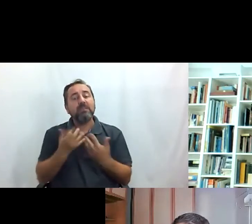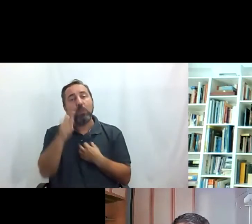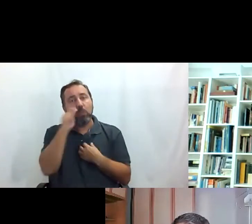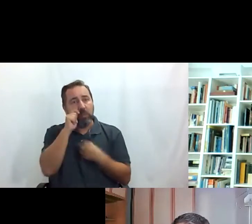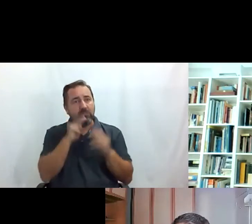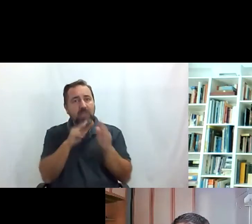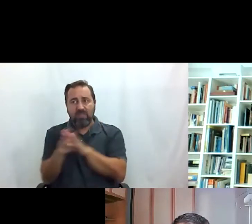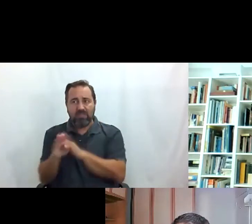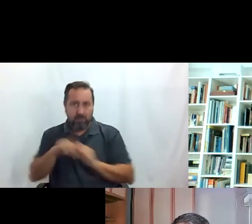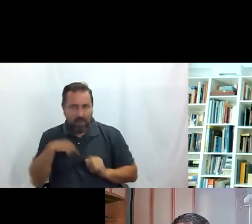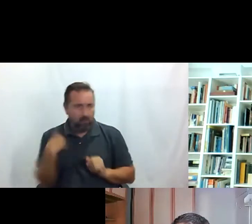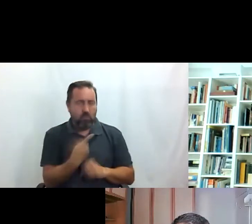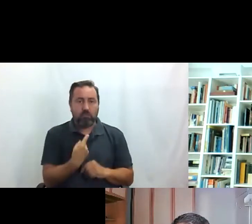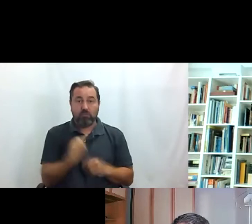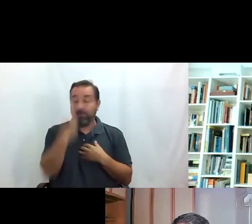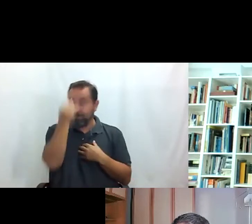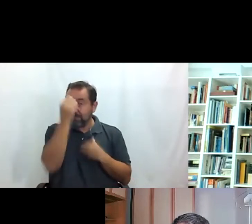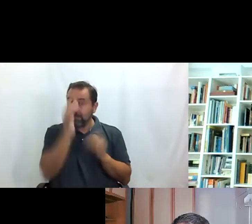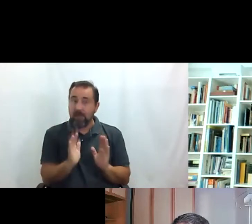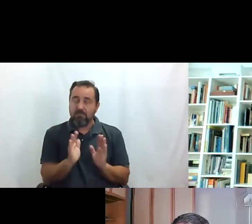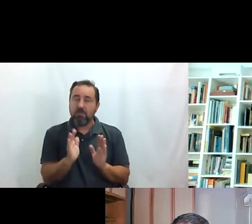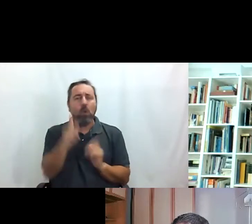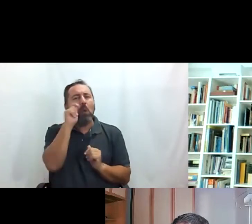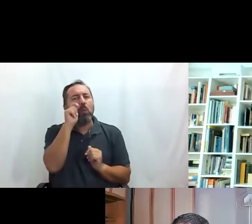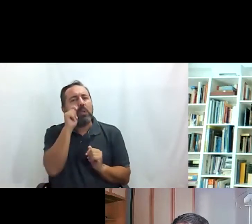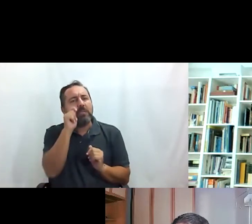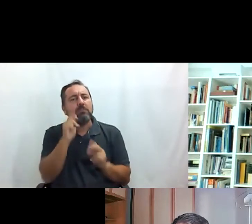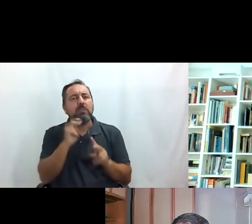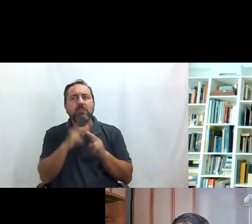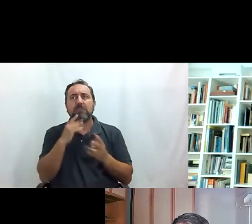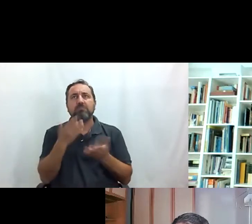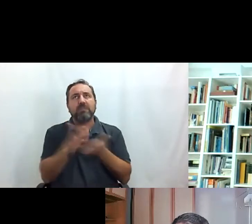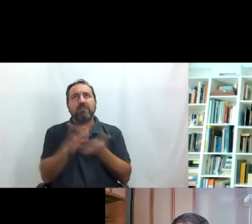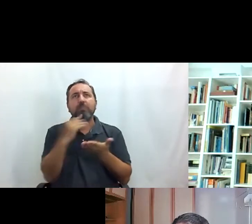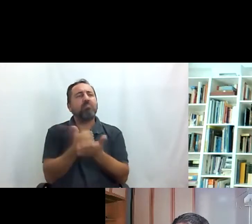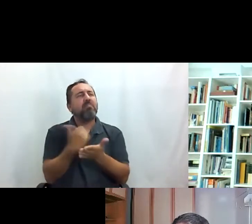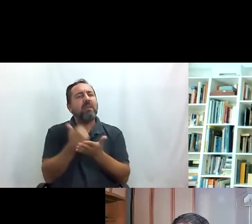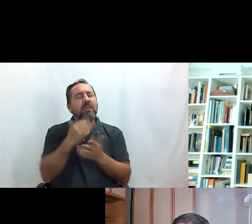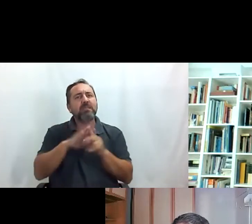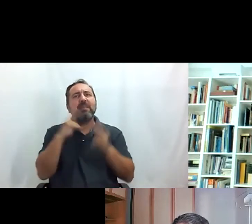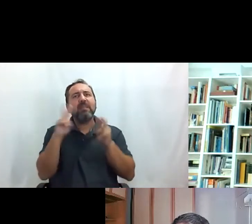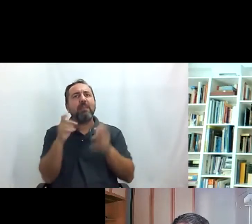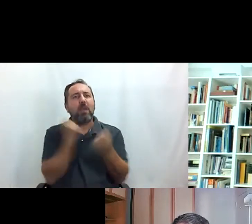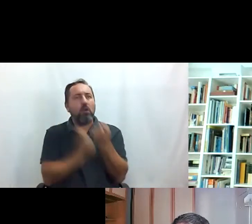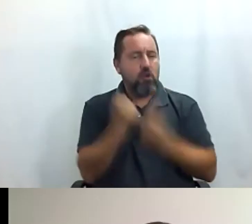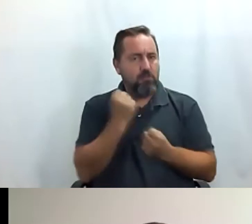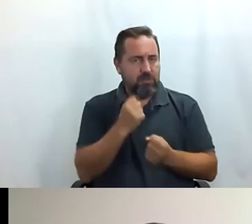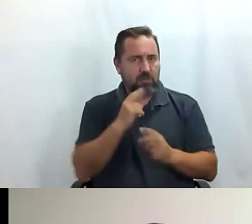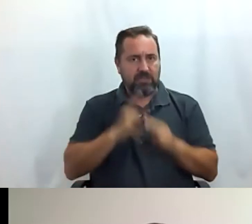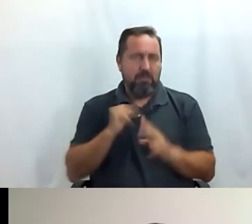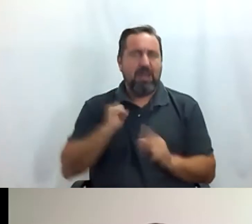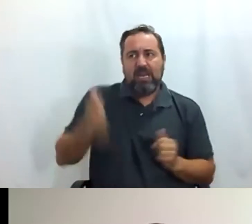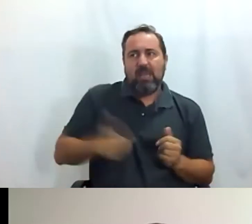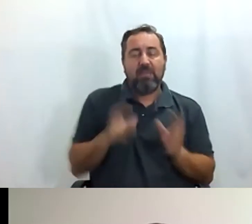accesible para todos. Nosotros pensamos que el turismo es una fuente de riqueza no sólo económica, que lo es por supuesto para toda la